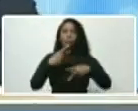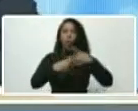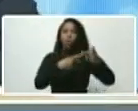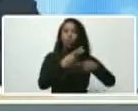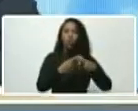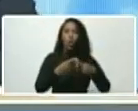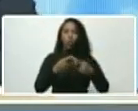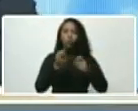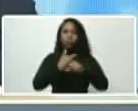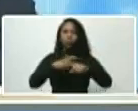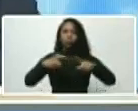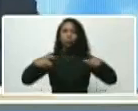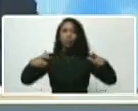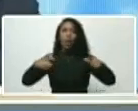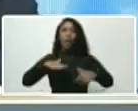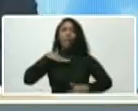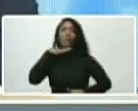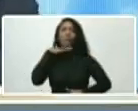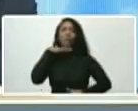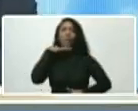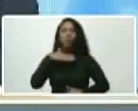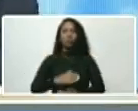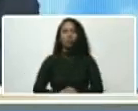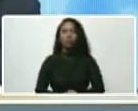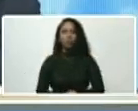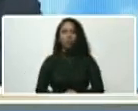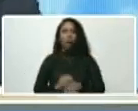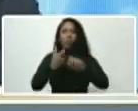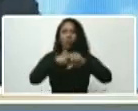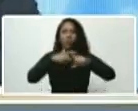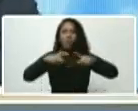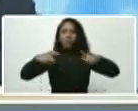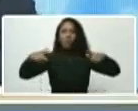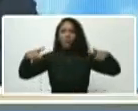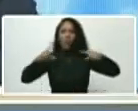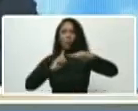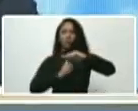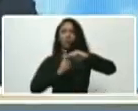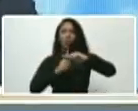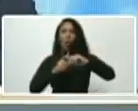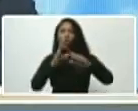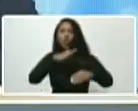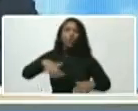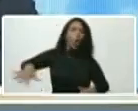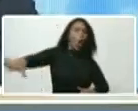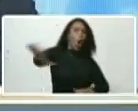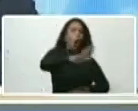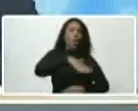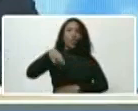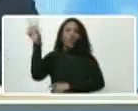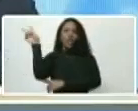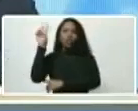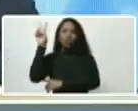produzca riquezas abundantes y prosperidad para todo el país.